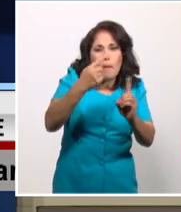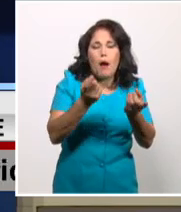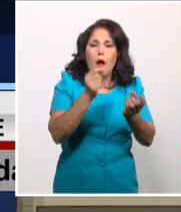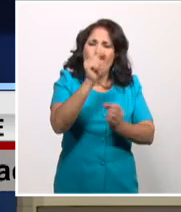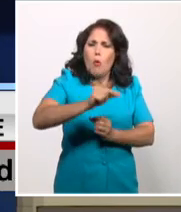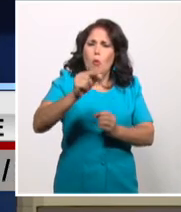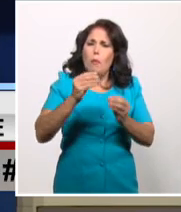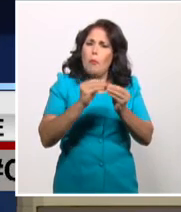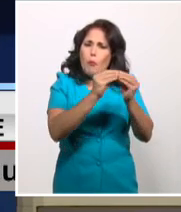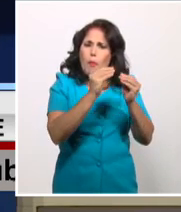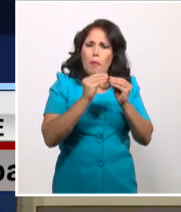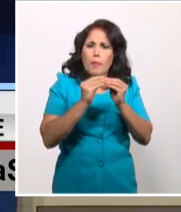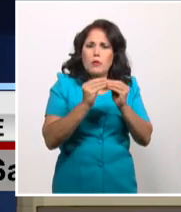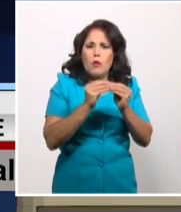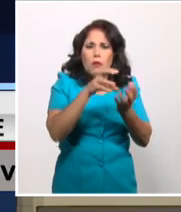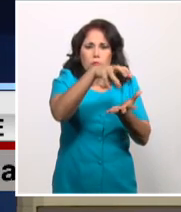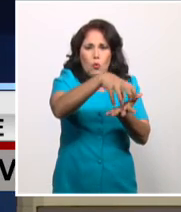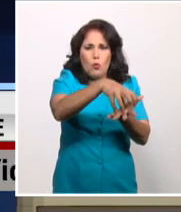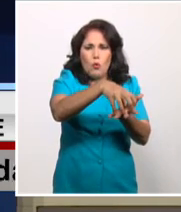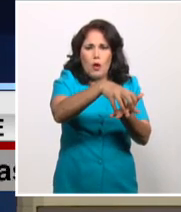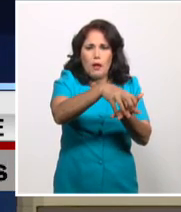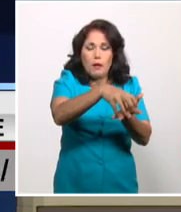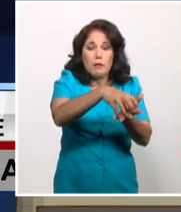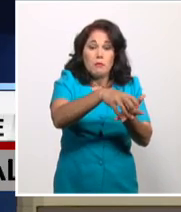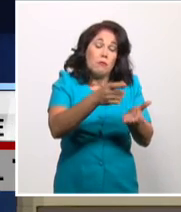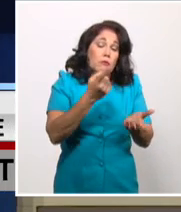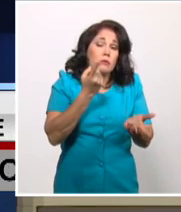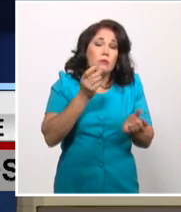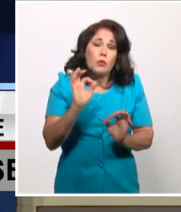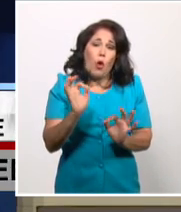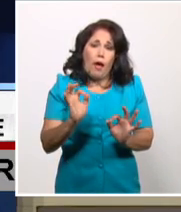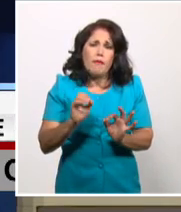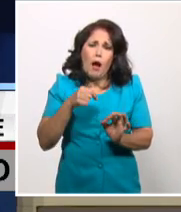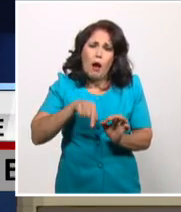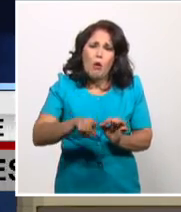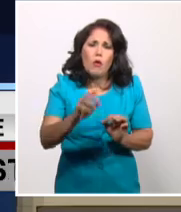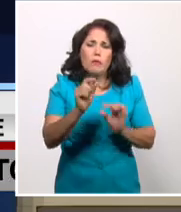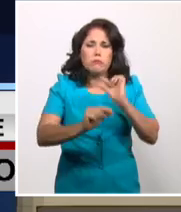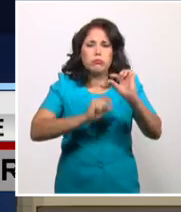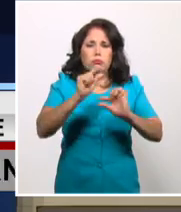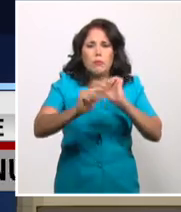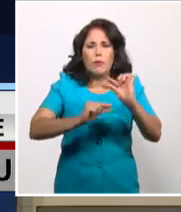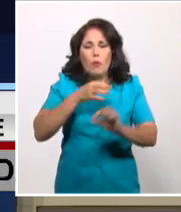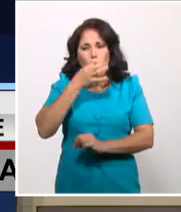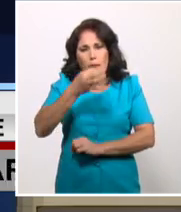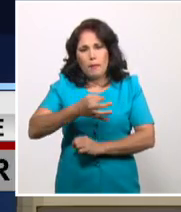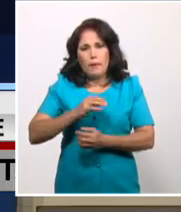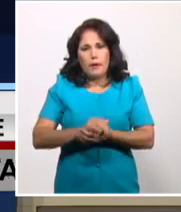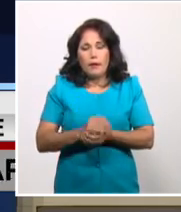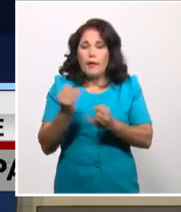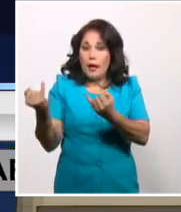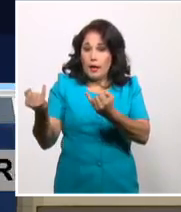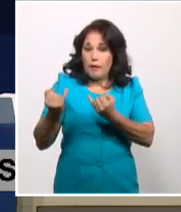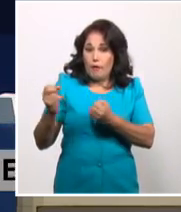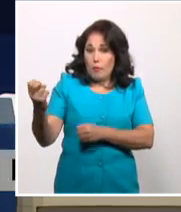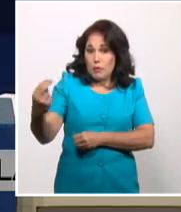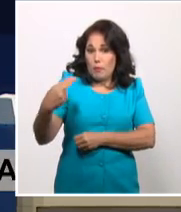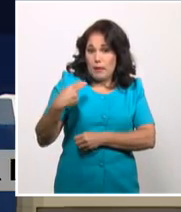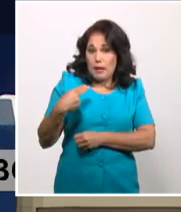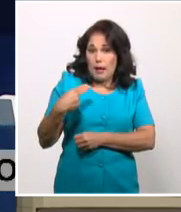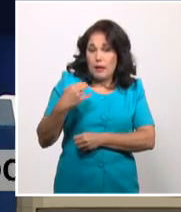personas pueden estar contagiadas. Que inmediatamente se ingresan, se estudian y demás. Es lo que pudiera decir a esto que me enviaron